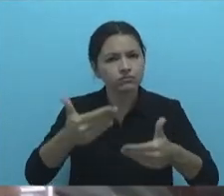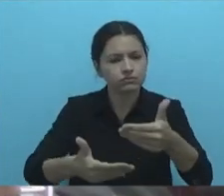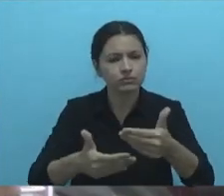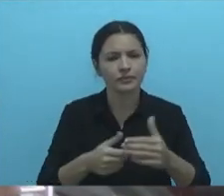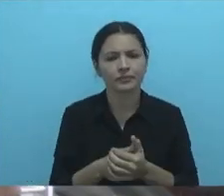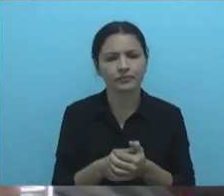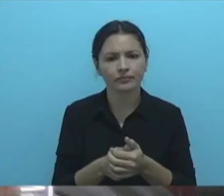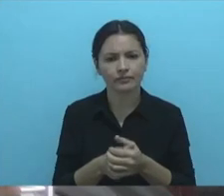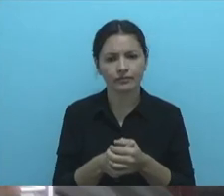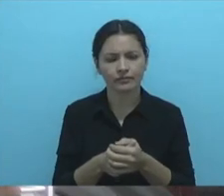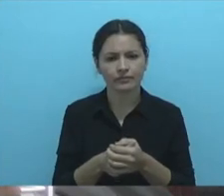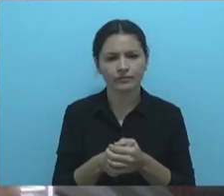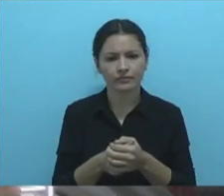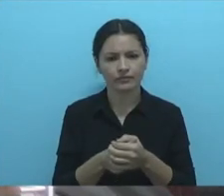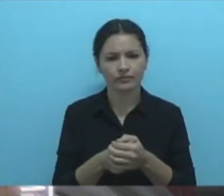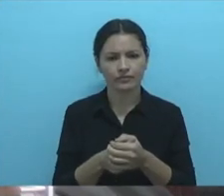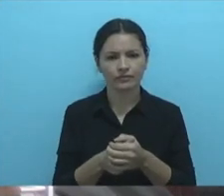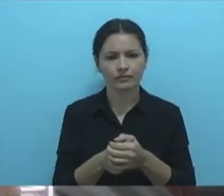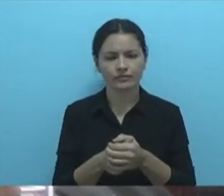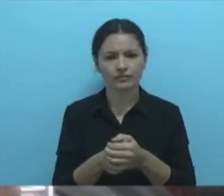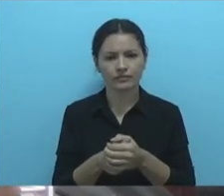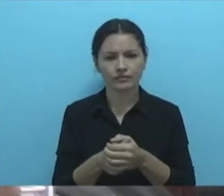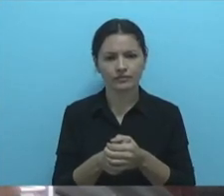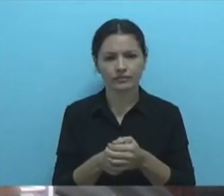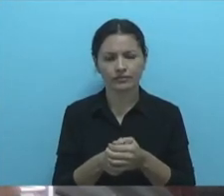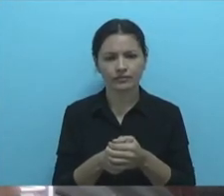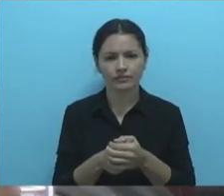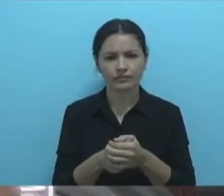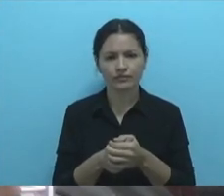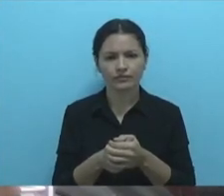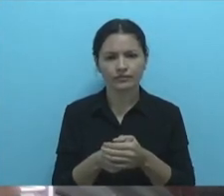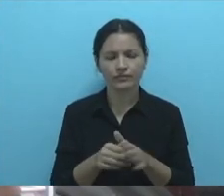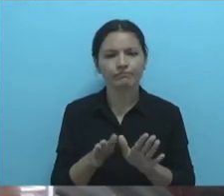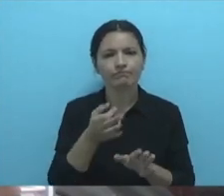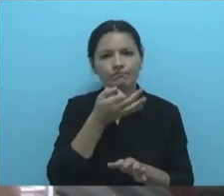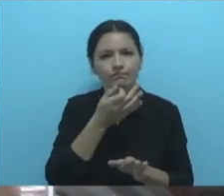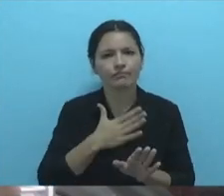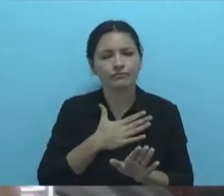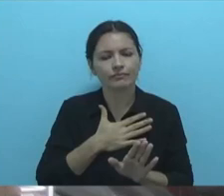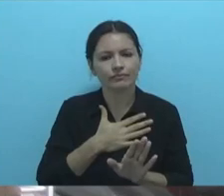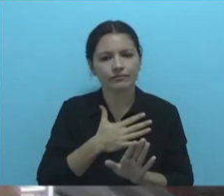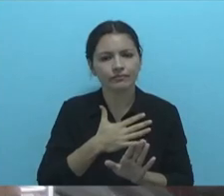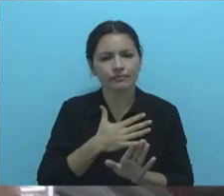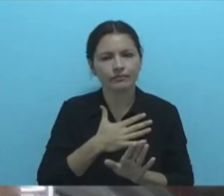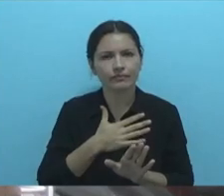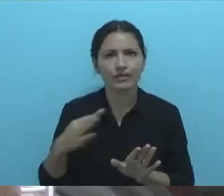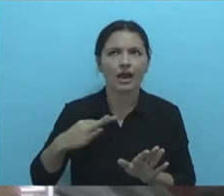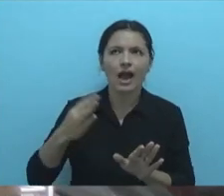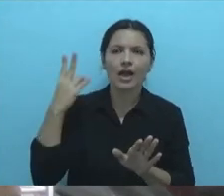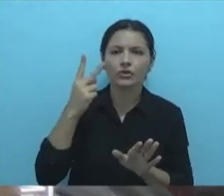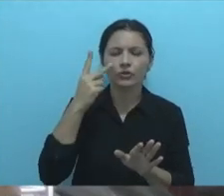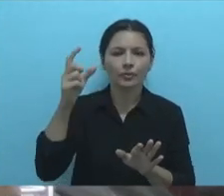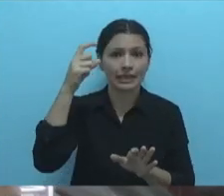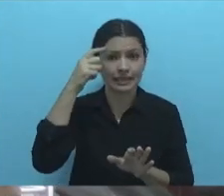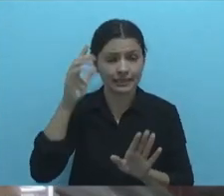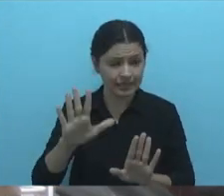que todavía entiendo que nos falta mucho y la verdad es que si bien hasta el año 2010 tuvimos